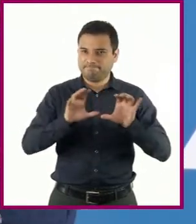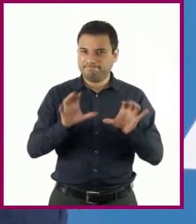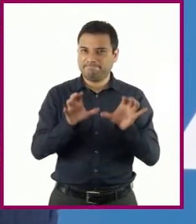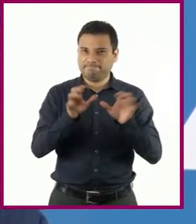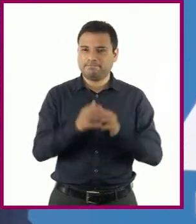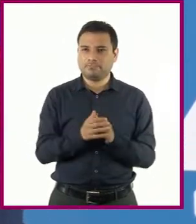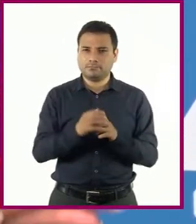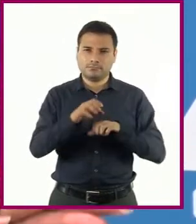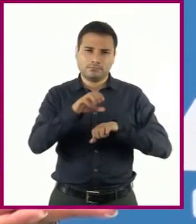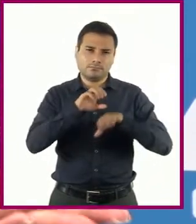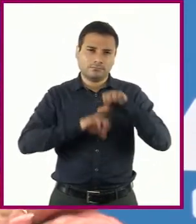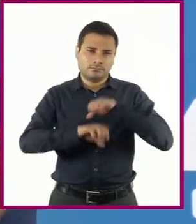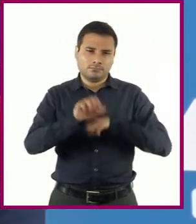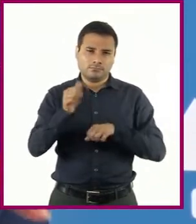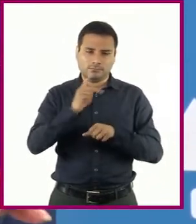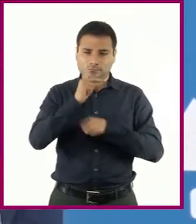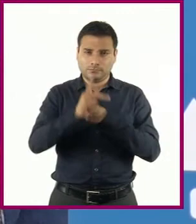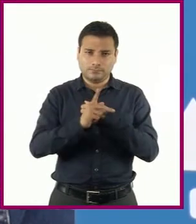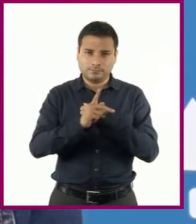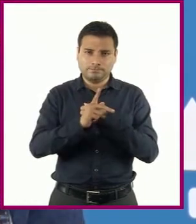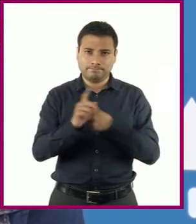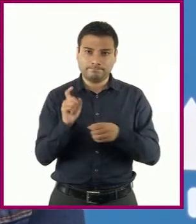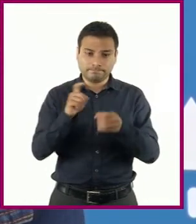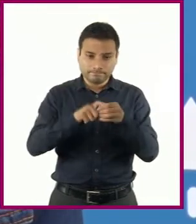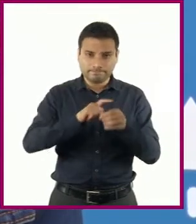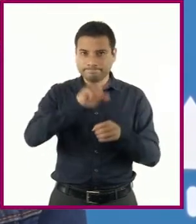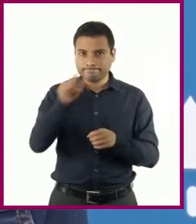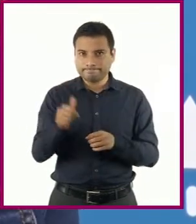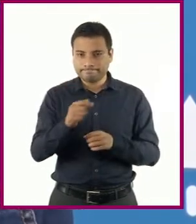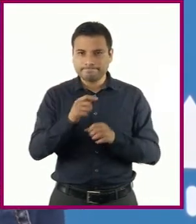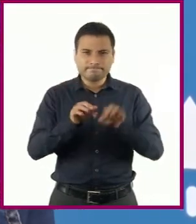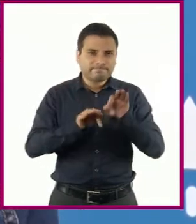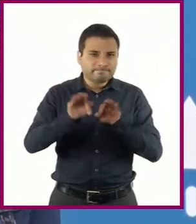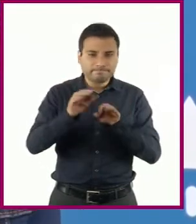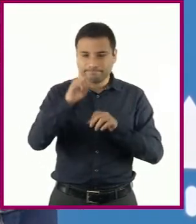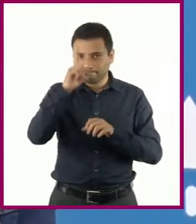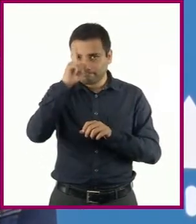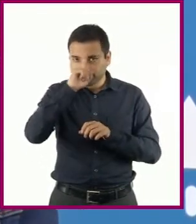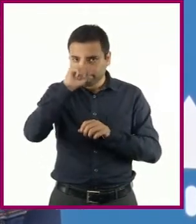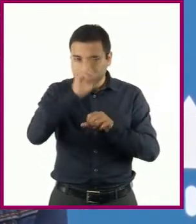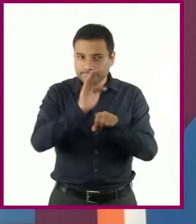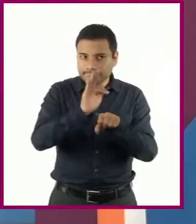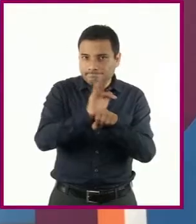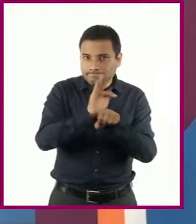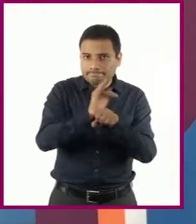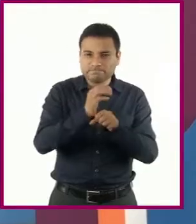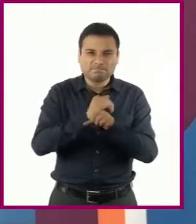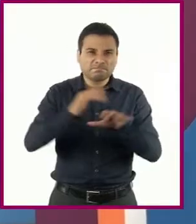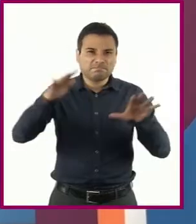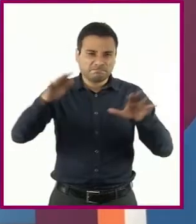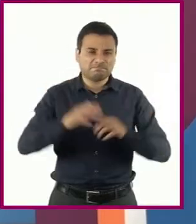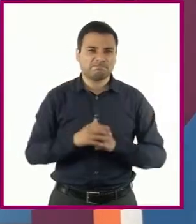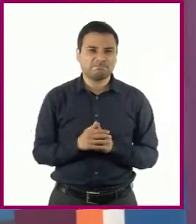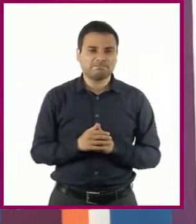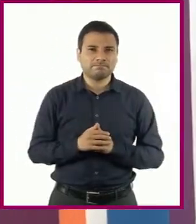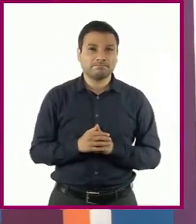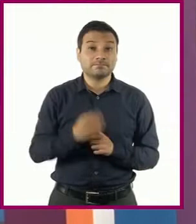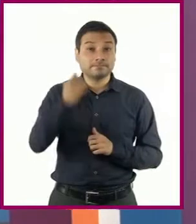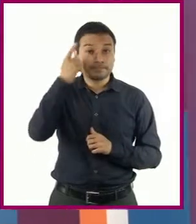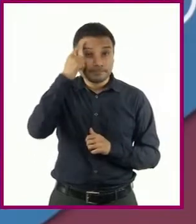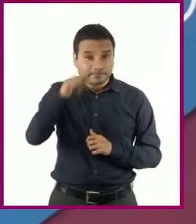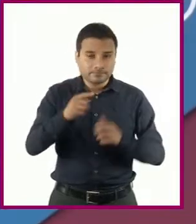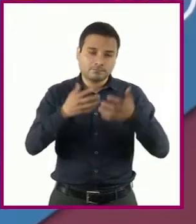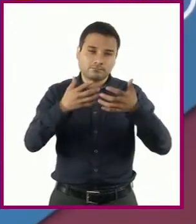compañía extranjera que vende servicios de asesoría para la creación y manejo de bases de datos para un mejor funcionamiento de